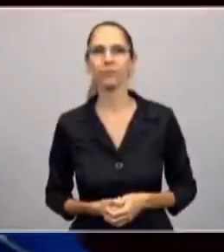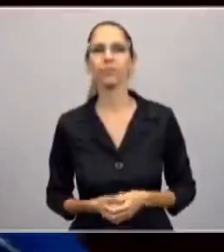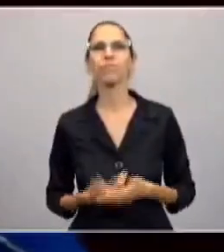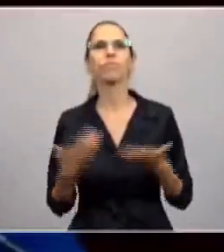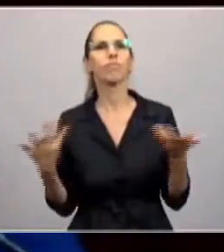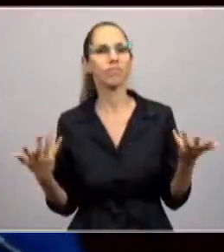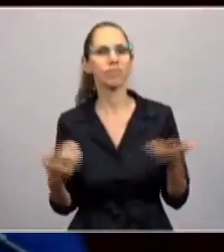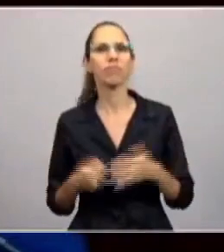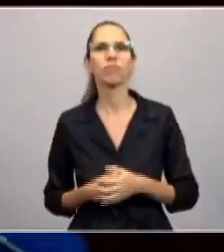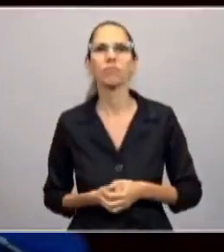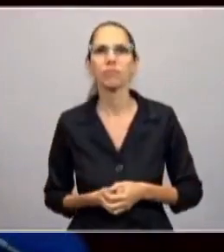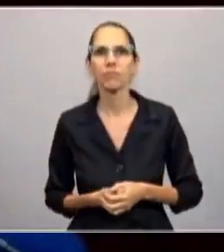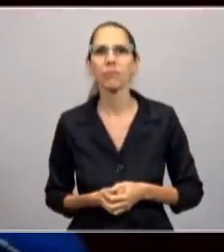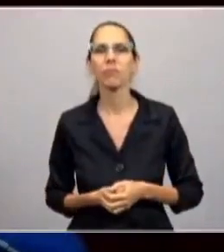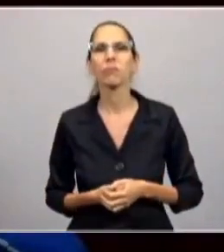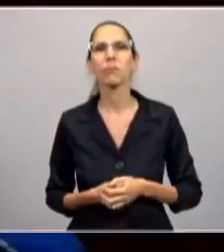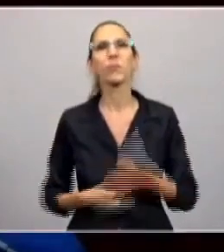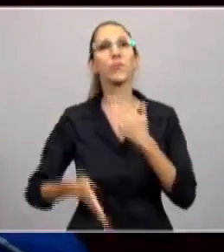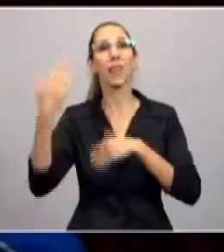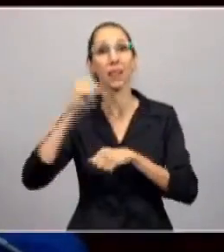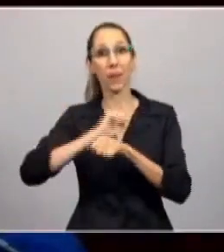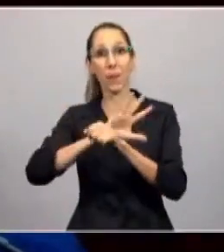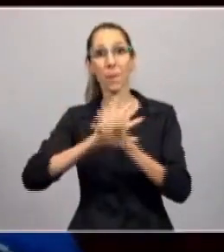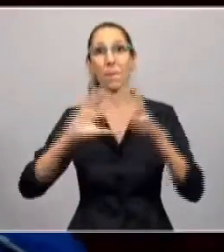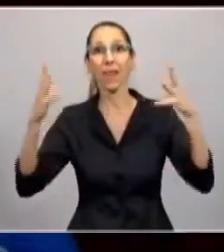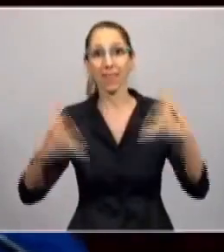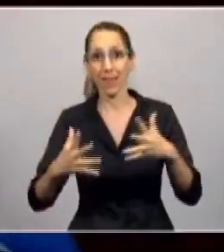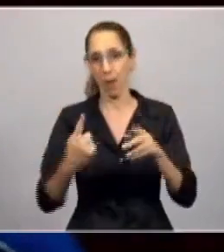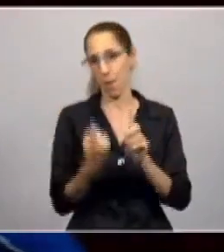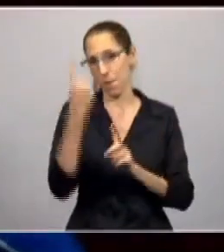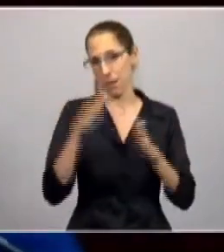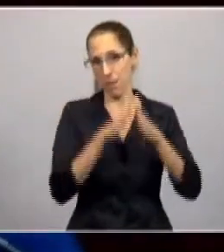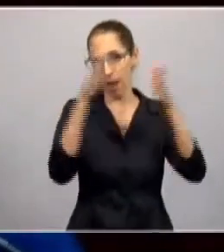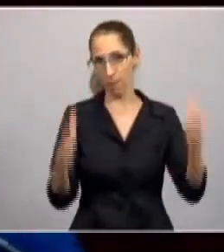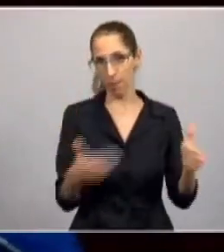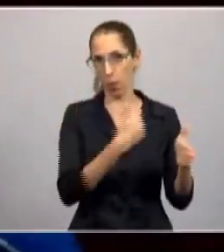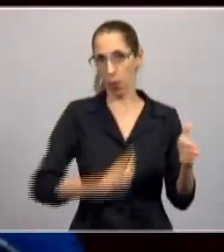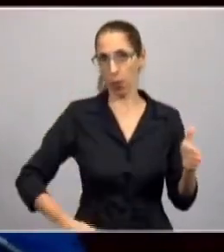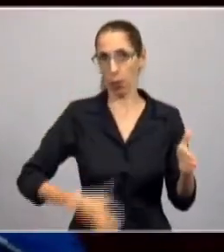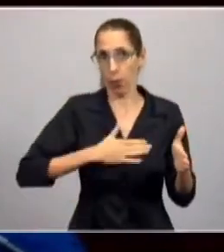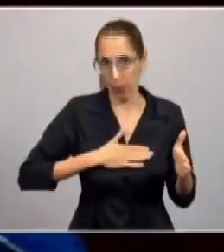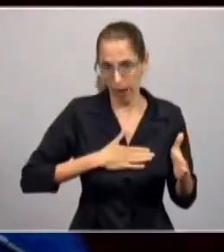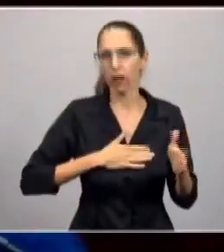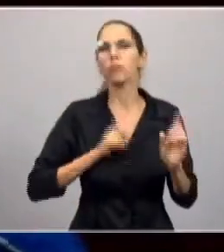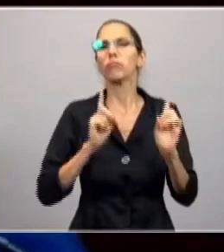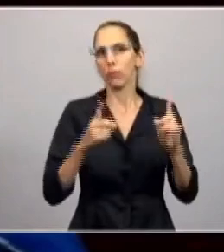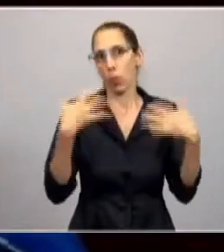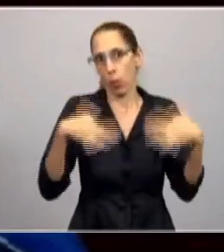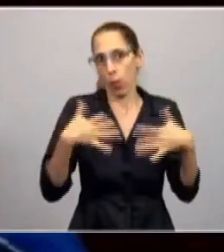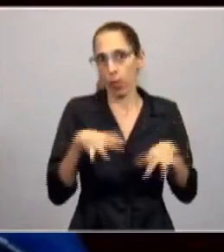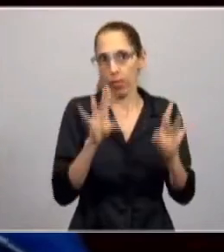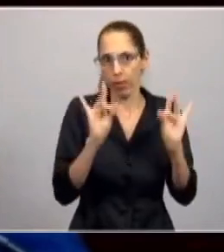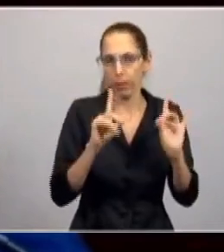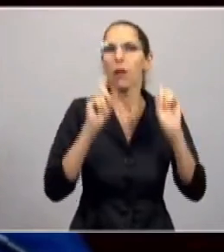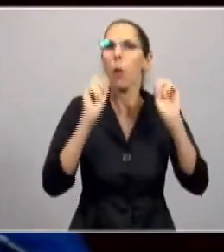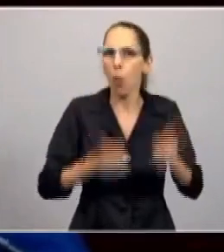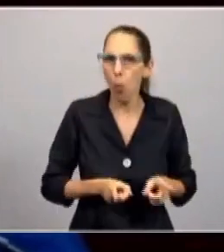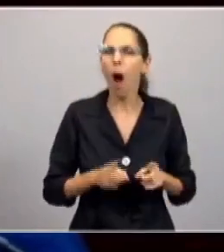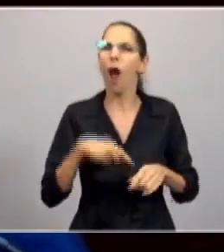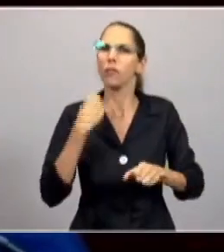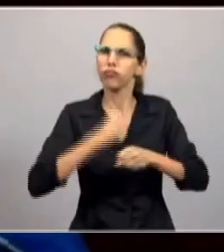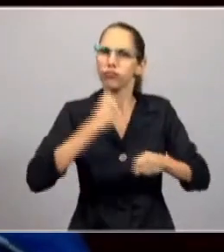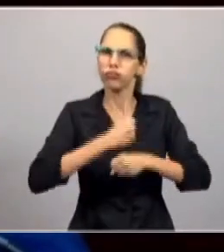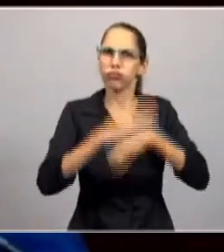Sin el peso que significó la pandemia durante el primer mandato y con todo lo hecho como base, empezábamos